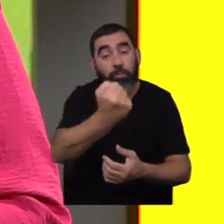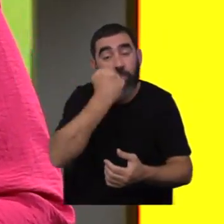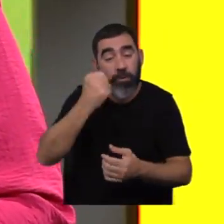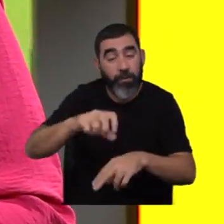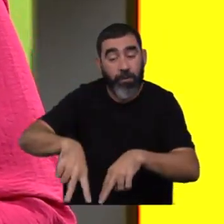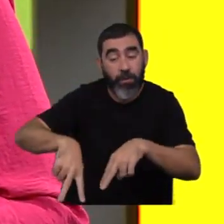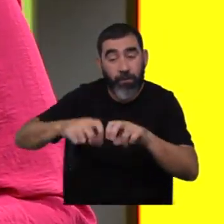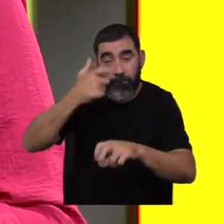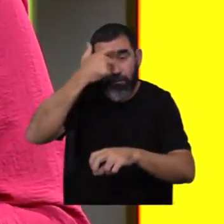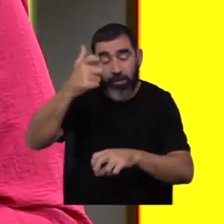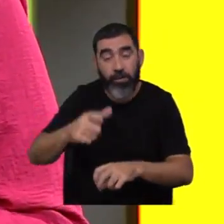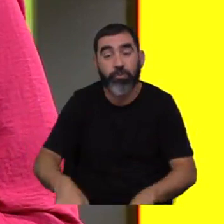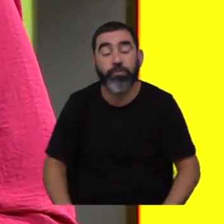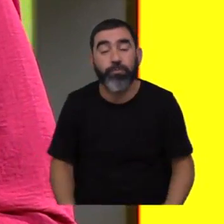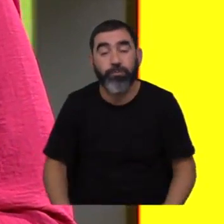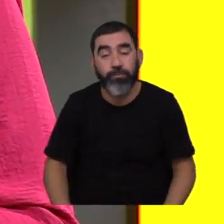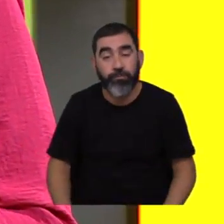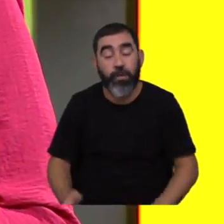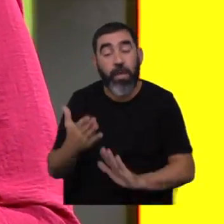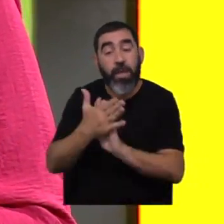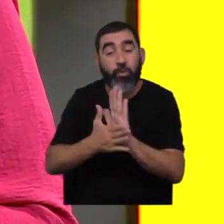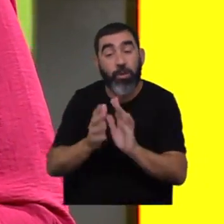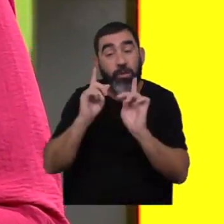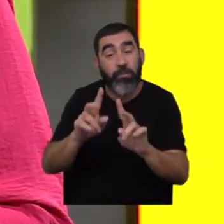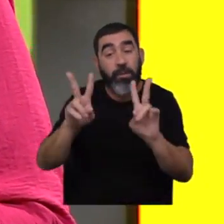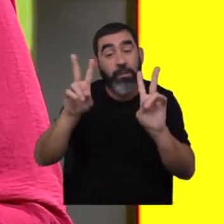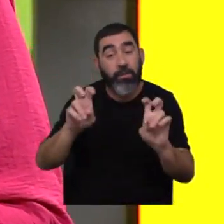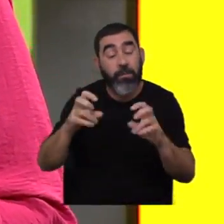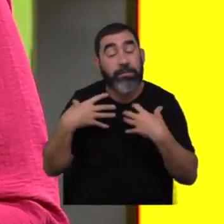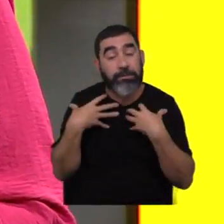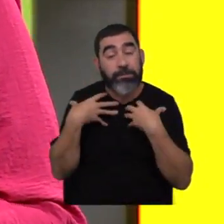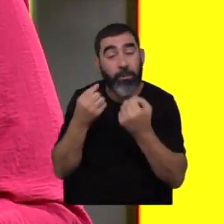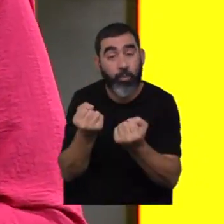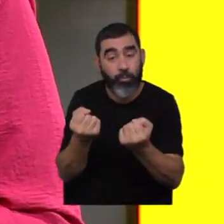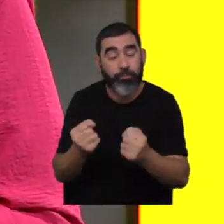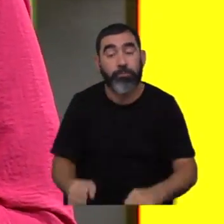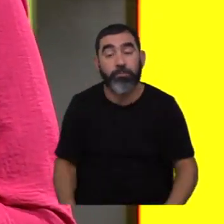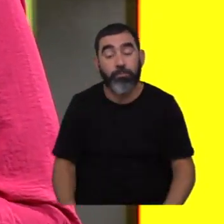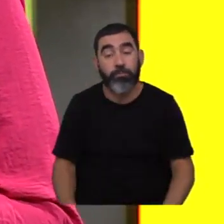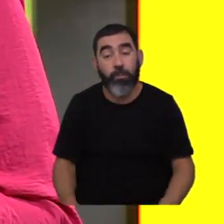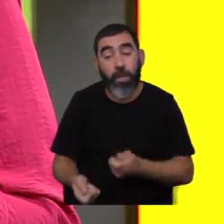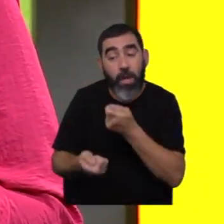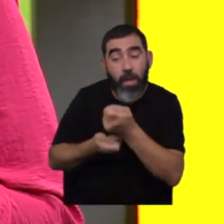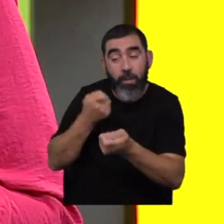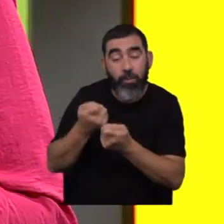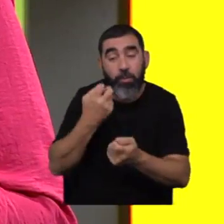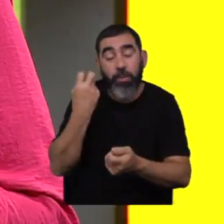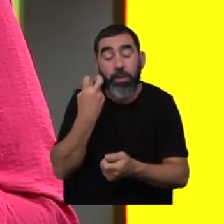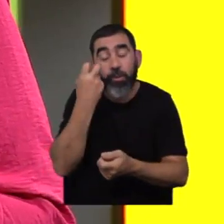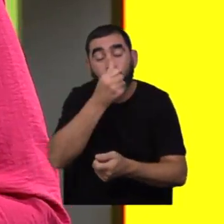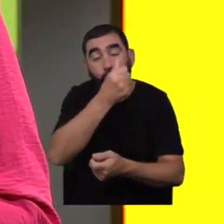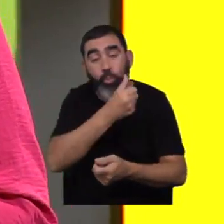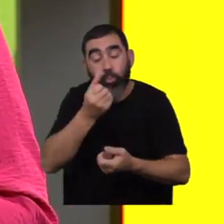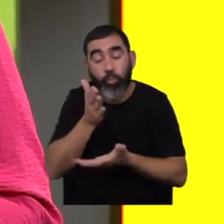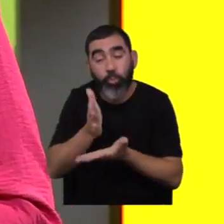investigación científica nacional, y más cuando se trata de un tema de salud en esto, ¿no? El aporte para buscar una solución, para